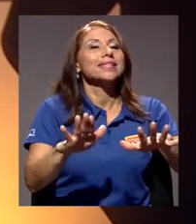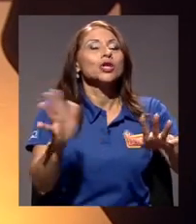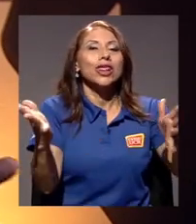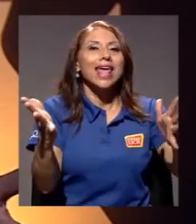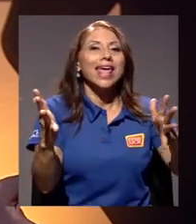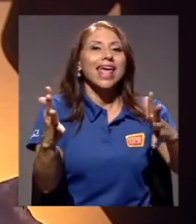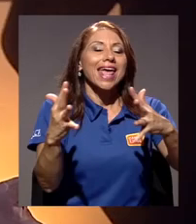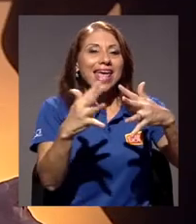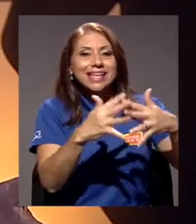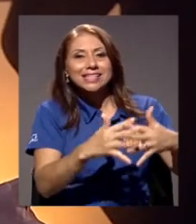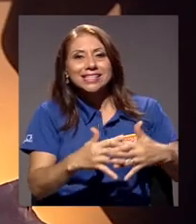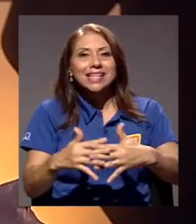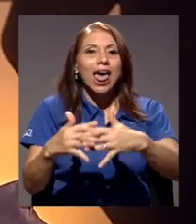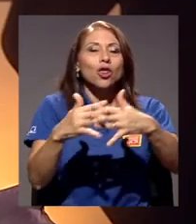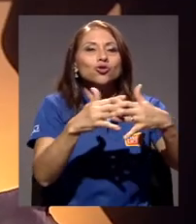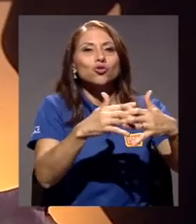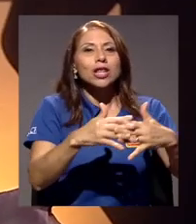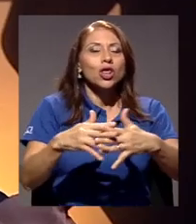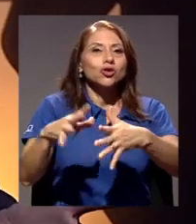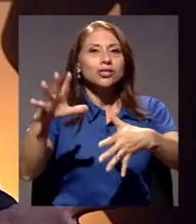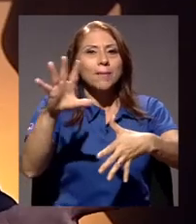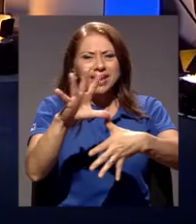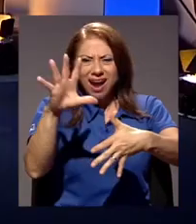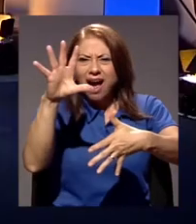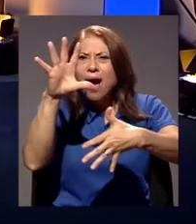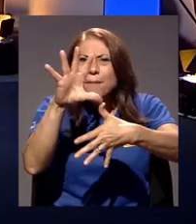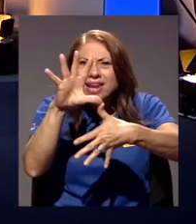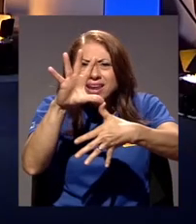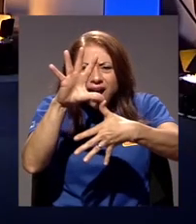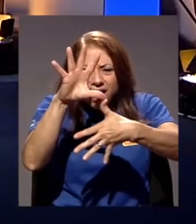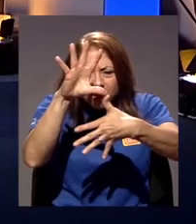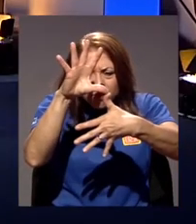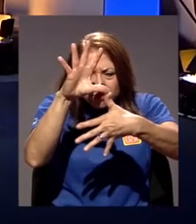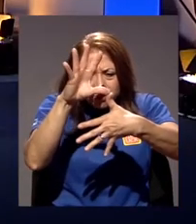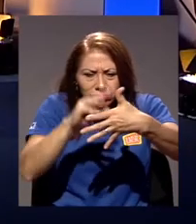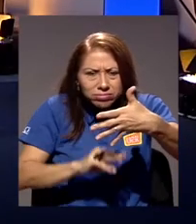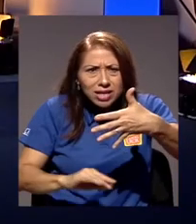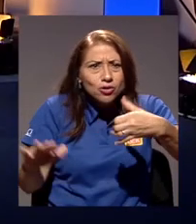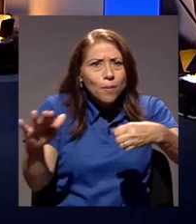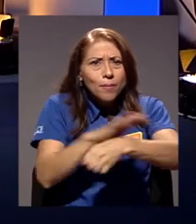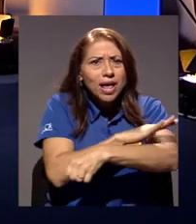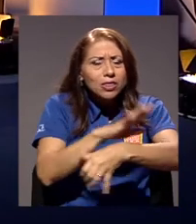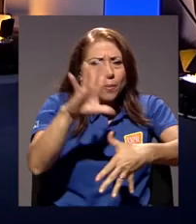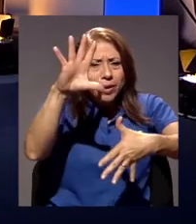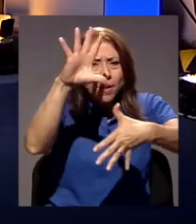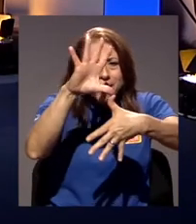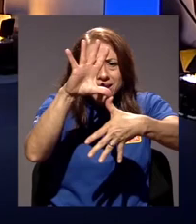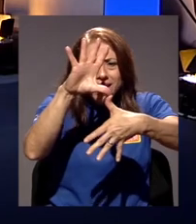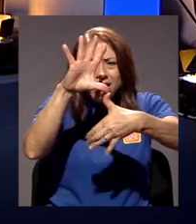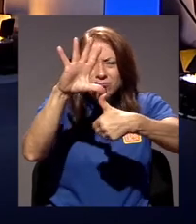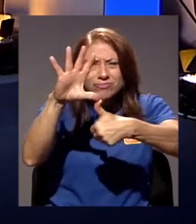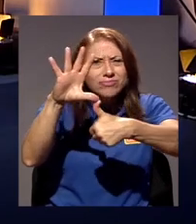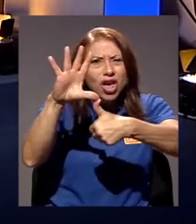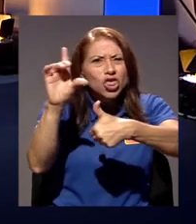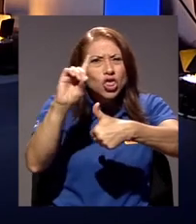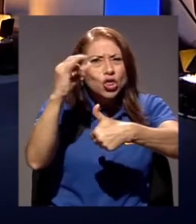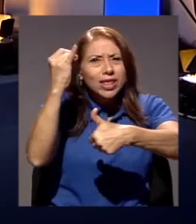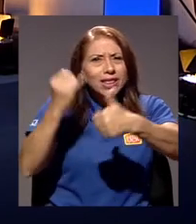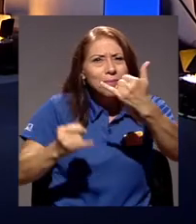américa de continente completo donde termina la américa para ellos s